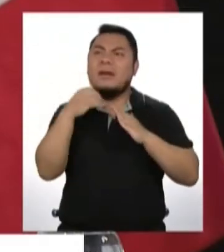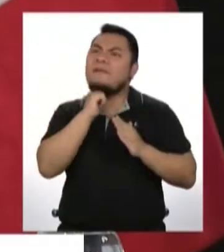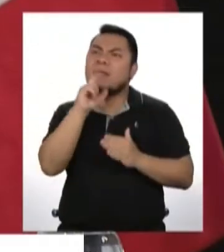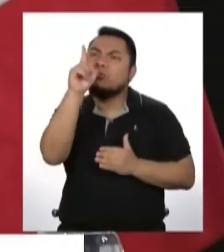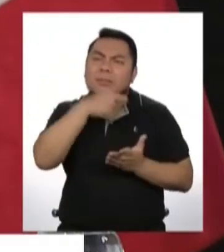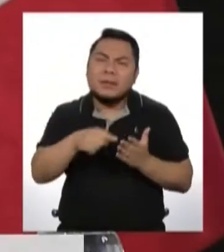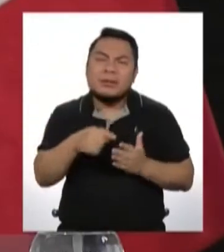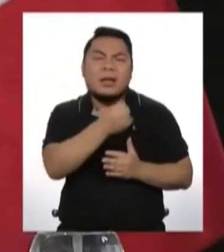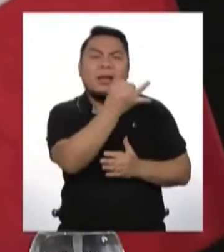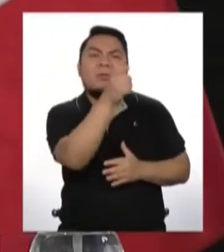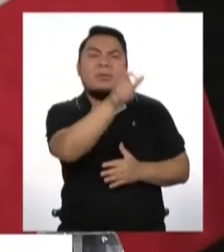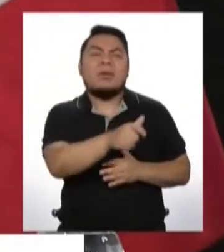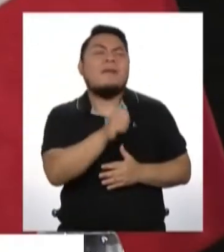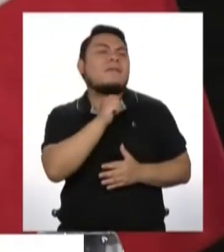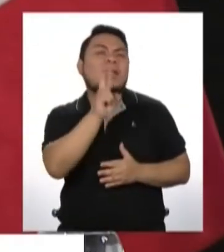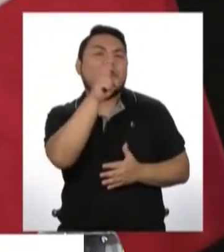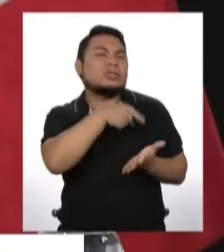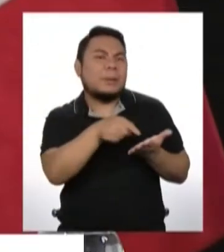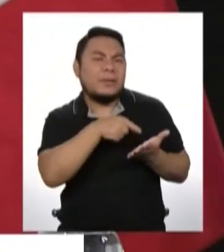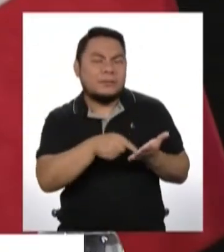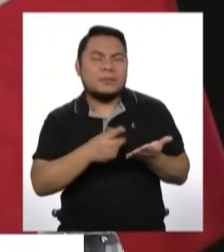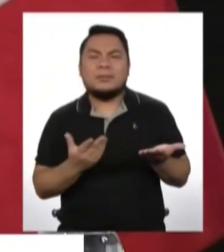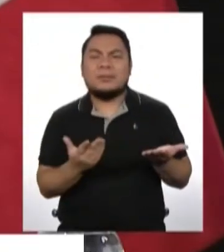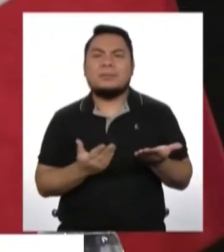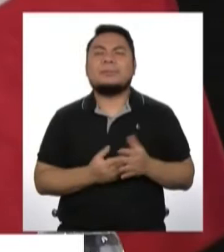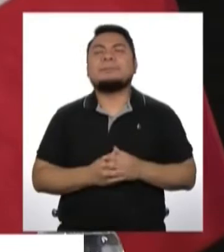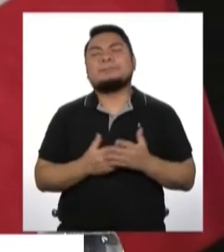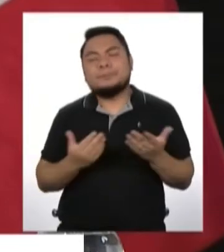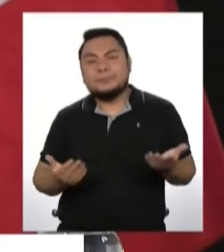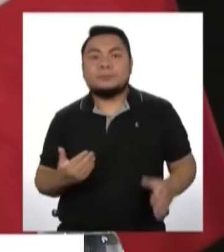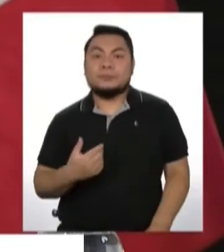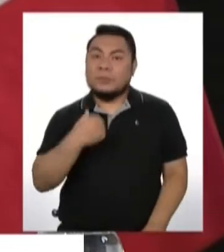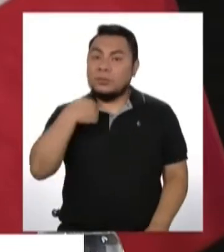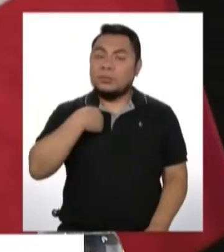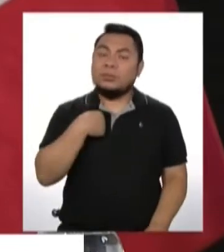depende de la respuesta de la población. Si la población